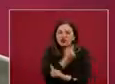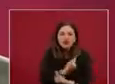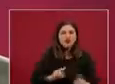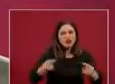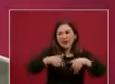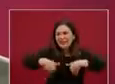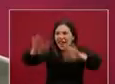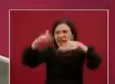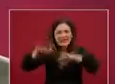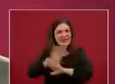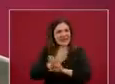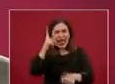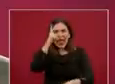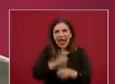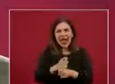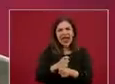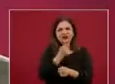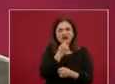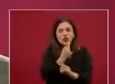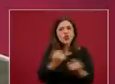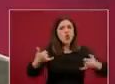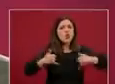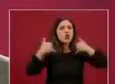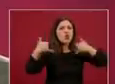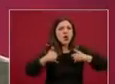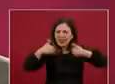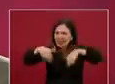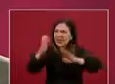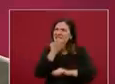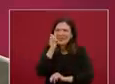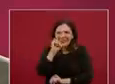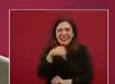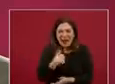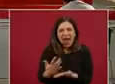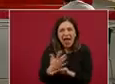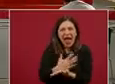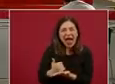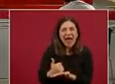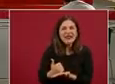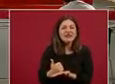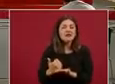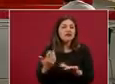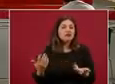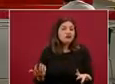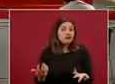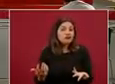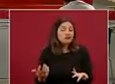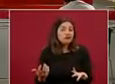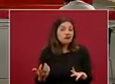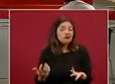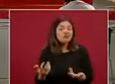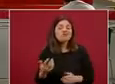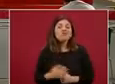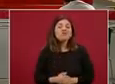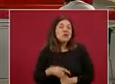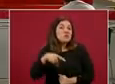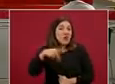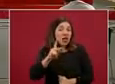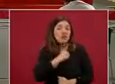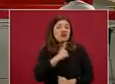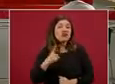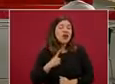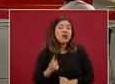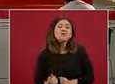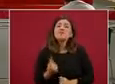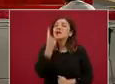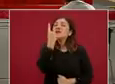pero particularmente los jóvenes escolares, los del nivel básico, regresaran a las escuelas, pero hay que